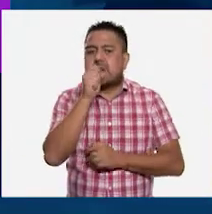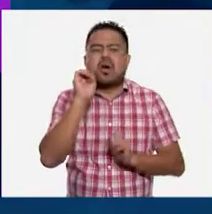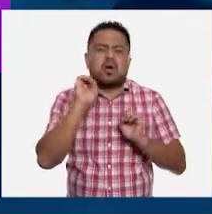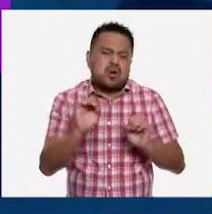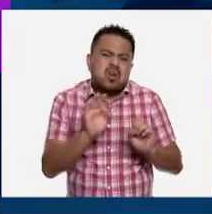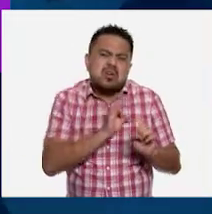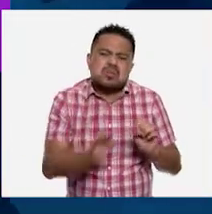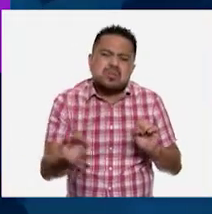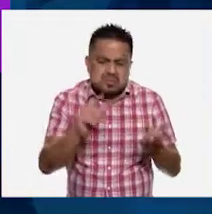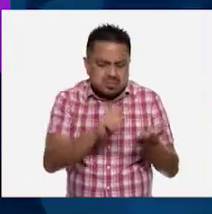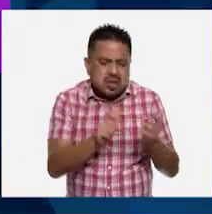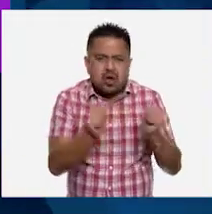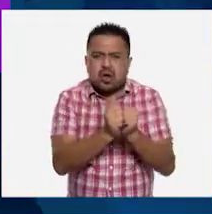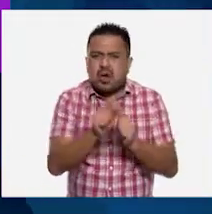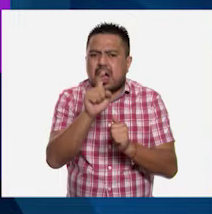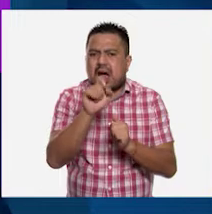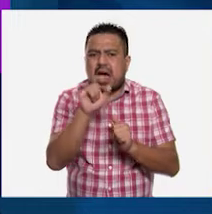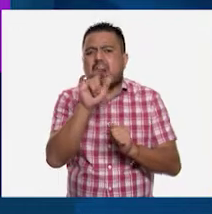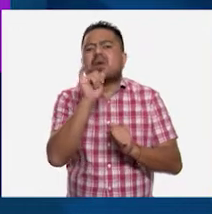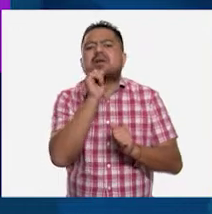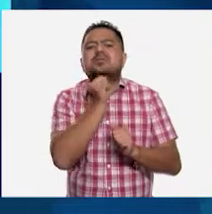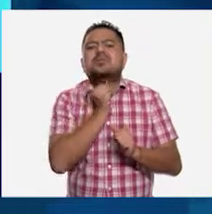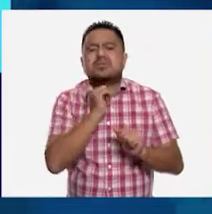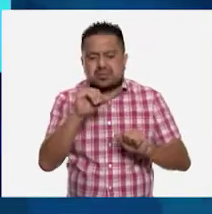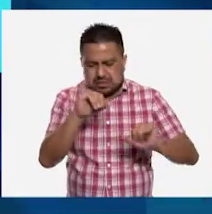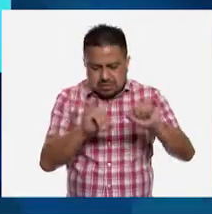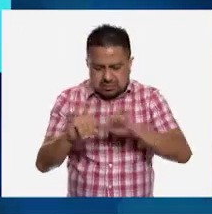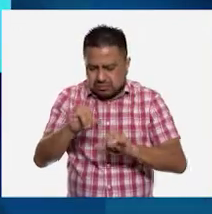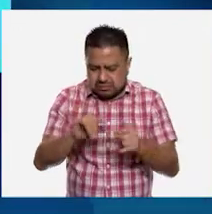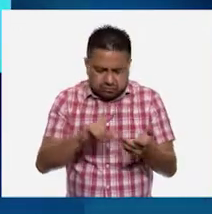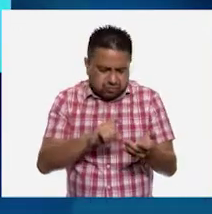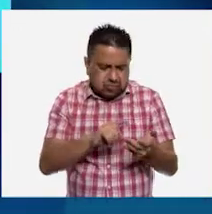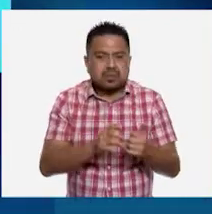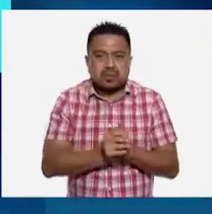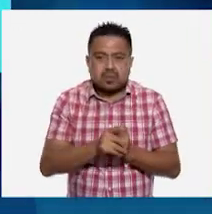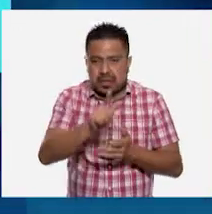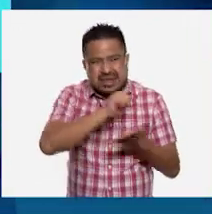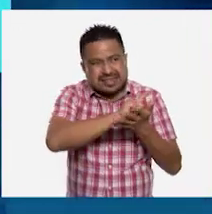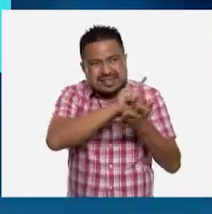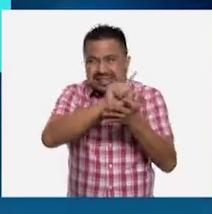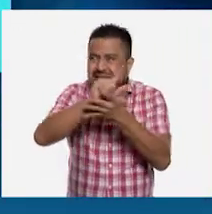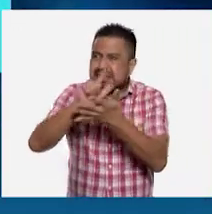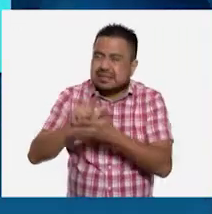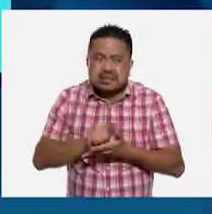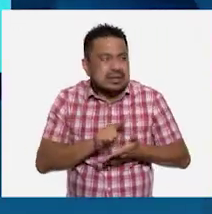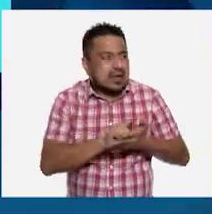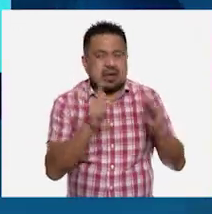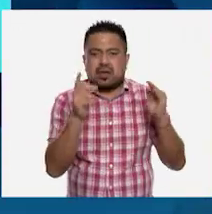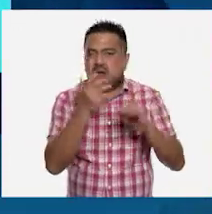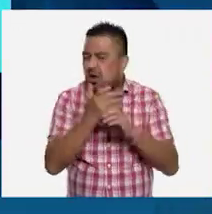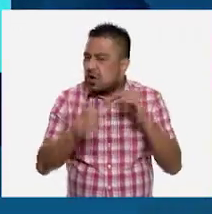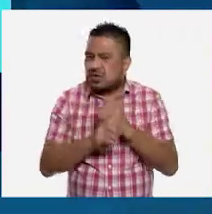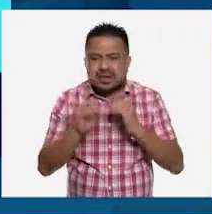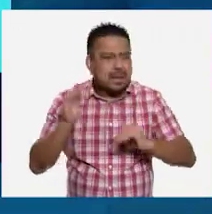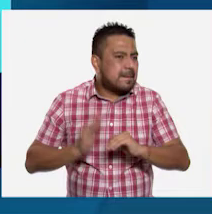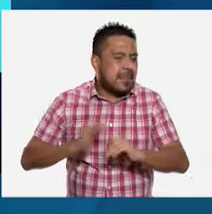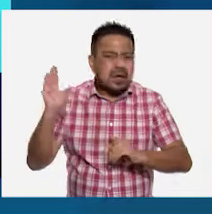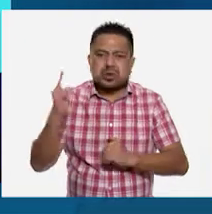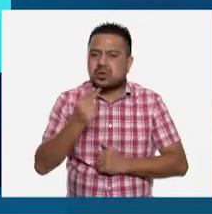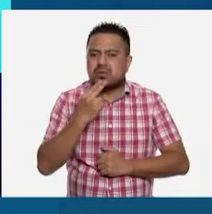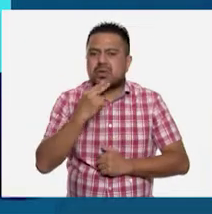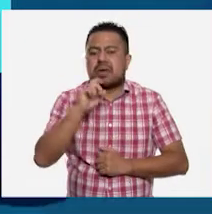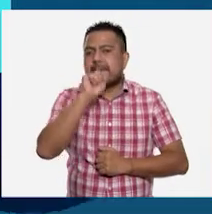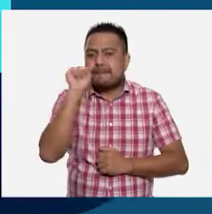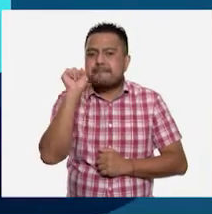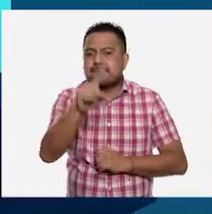aplica desinfectante a base de agua y alcohol. Desinfecta las superficies de los objetos que más utilizas. También